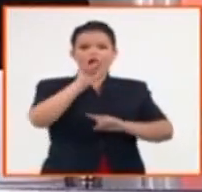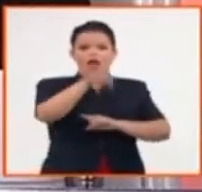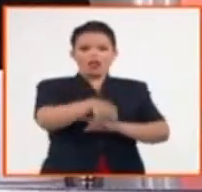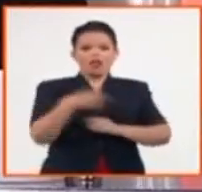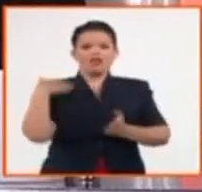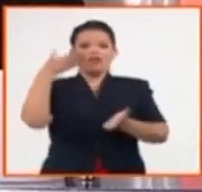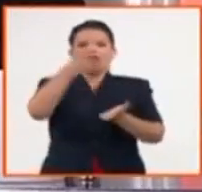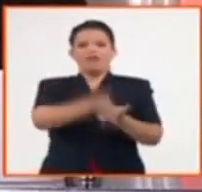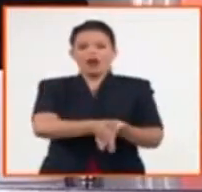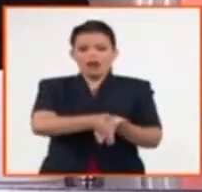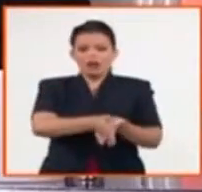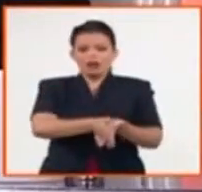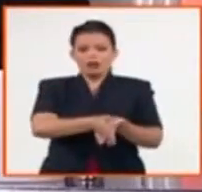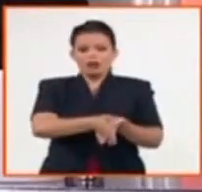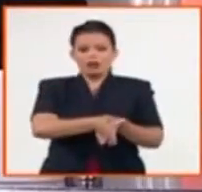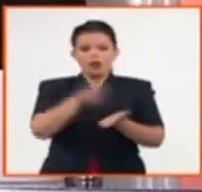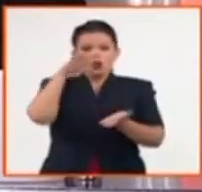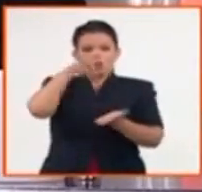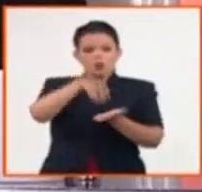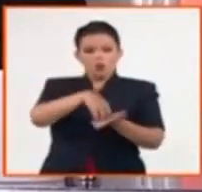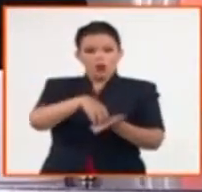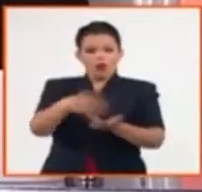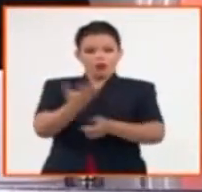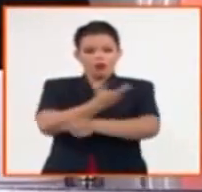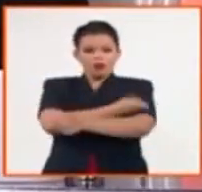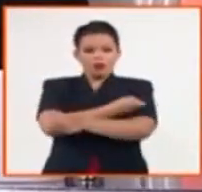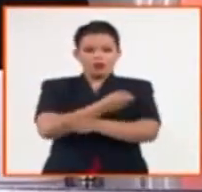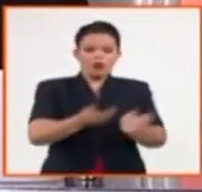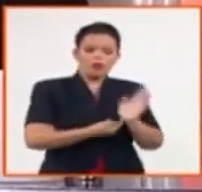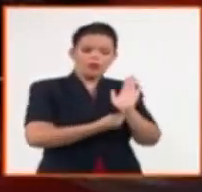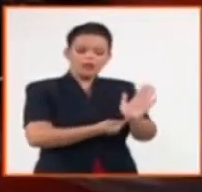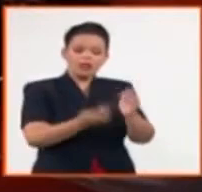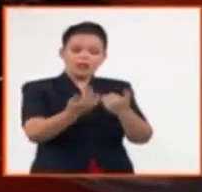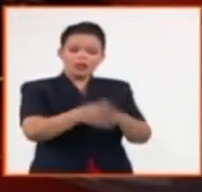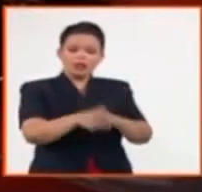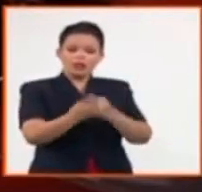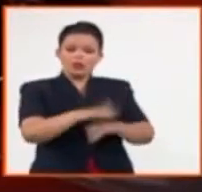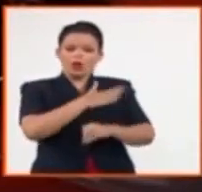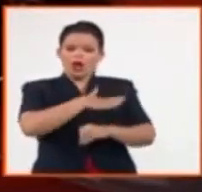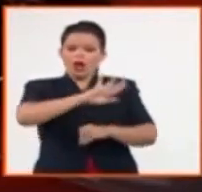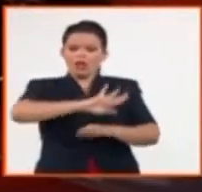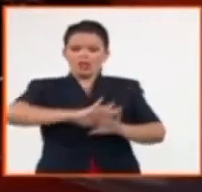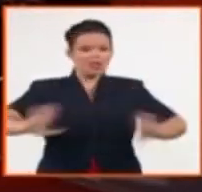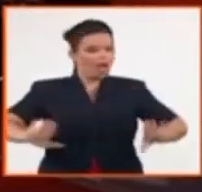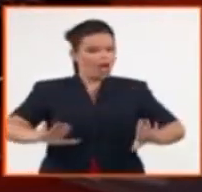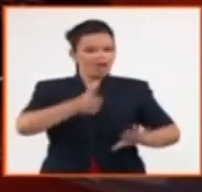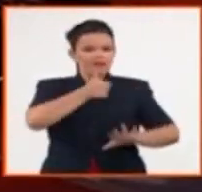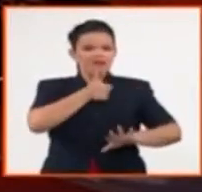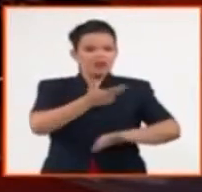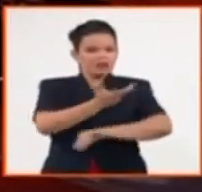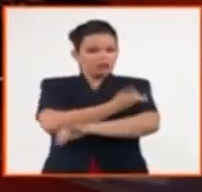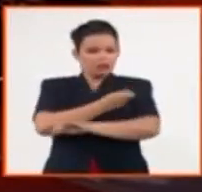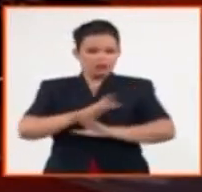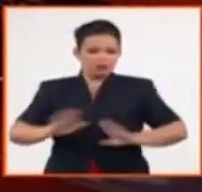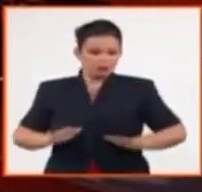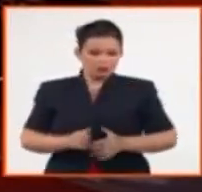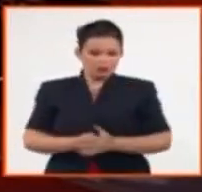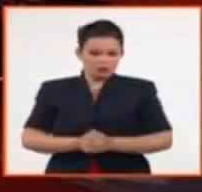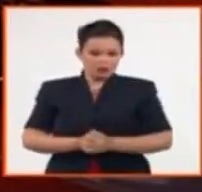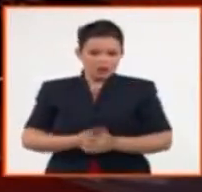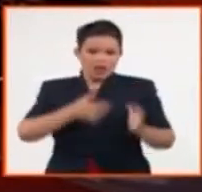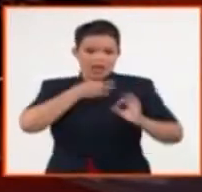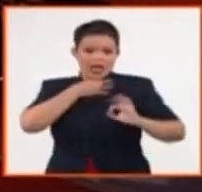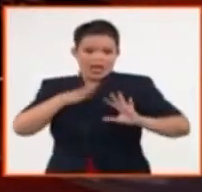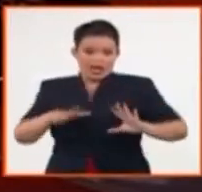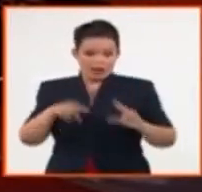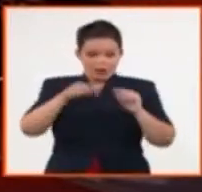podemos continuar su esquema de vacunación. Por tanto, no... Sí, se puso 2 en una provincia y no pudo terminar. Cuando llegue a su provincia, la tercera se la puede poner en